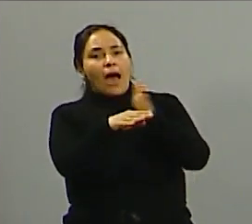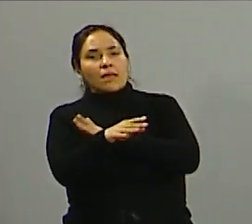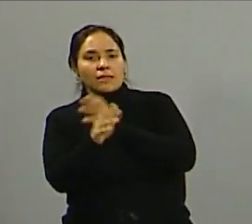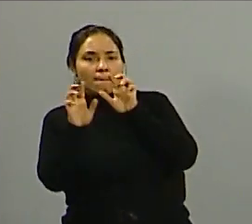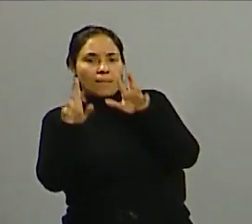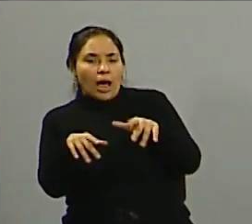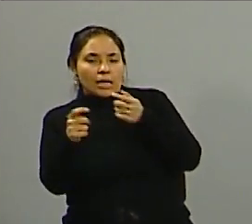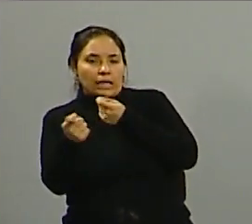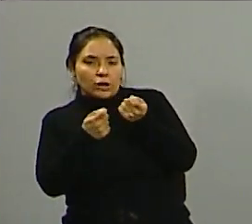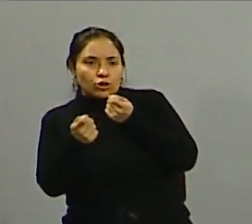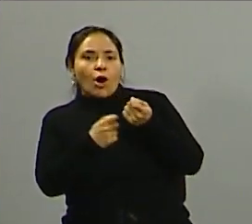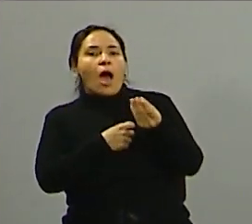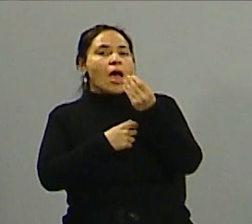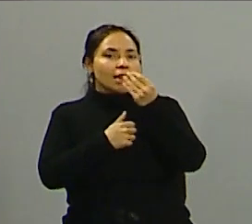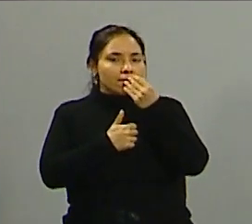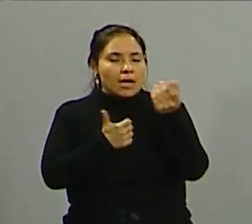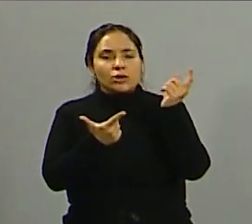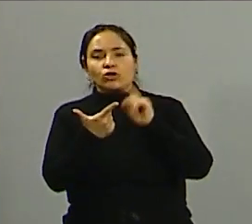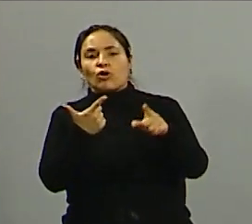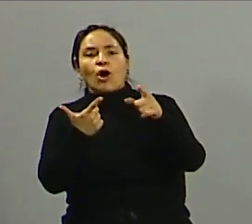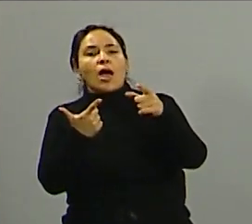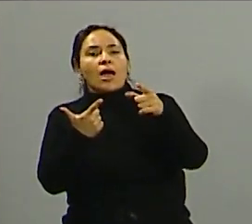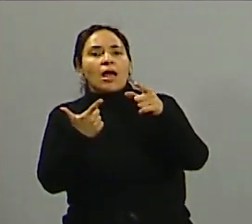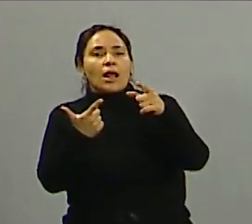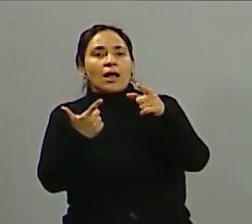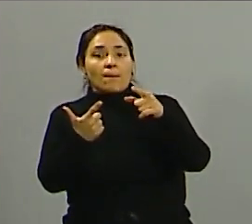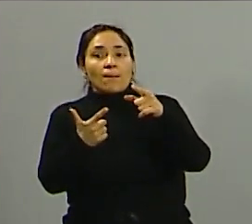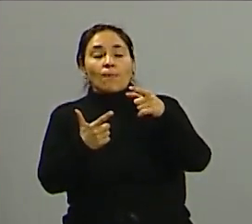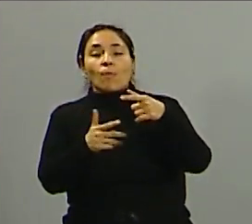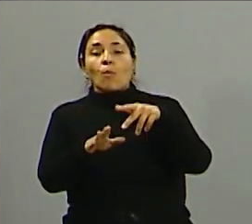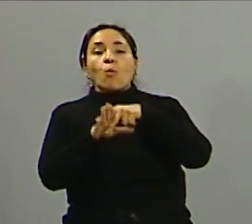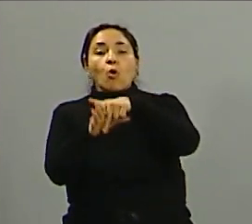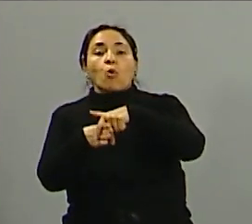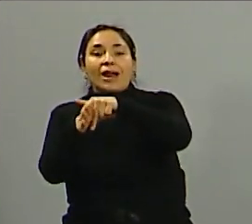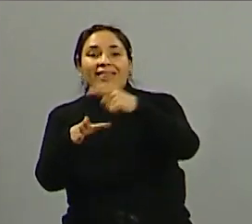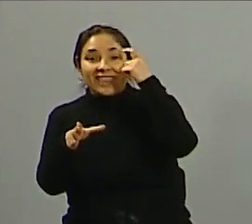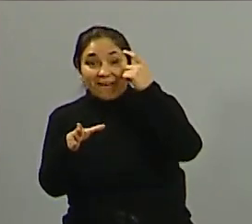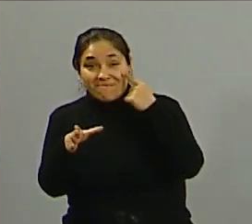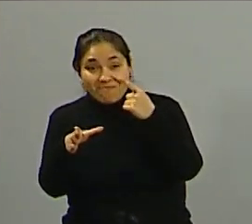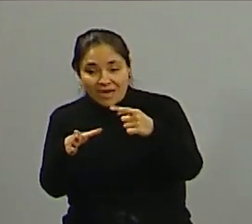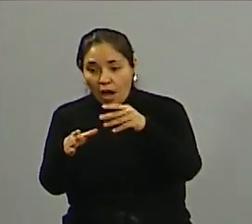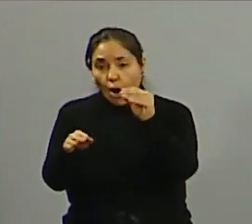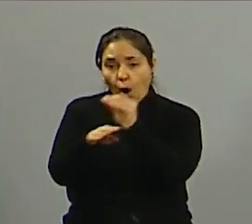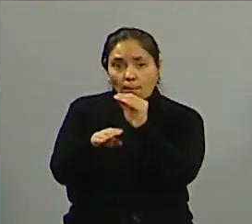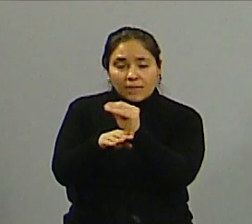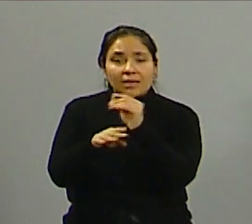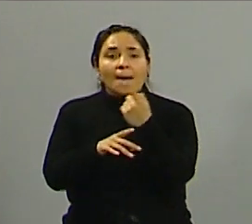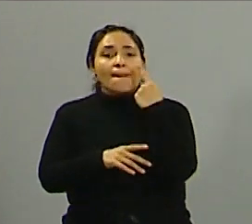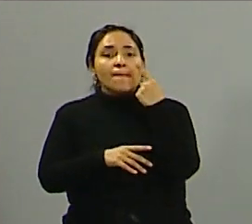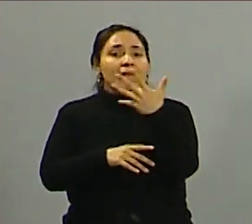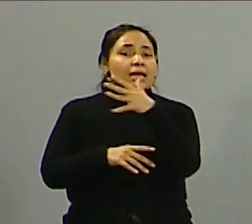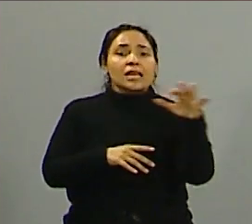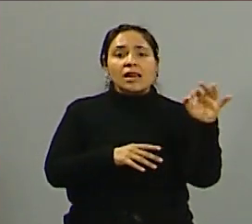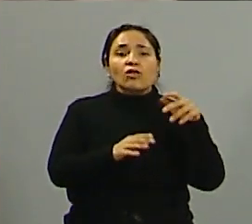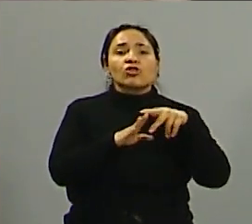los alimentos, la comida de las mulas, van casi 10.000 mulas, 1.500 caballos, ¿no?